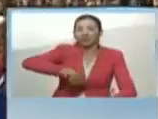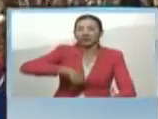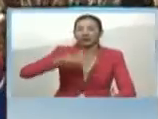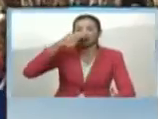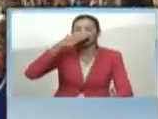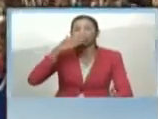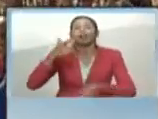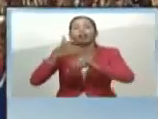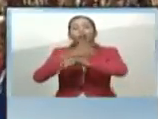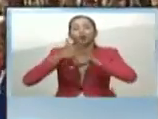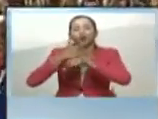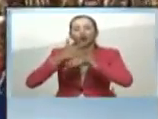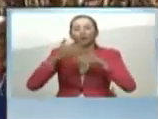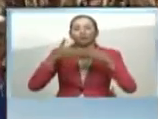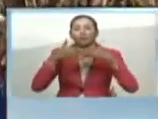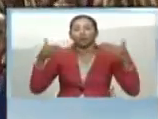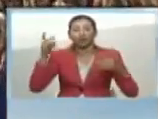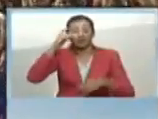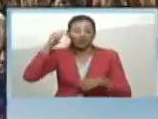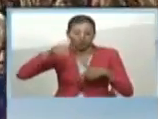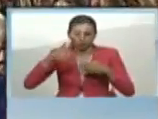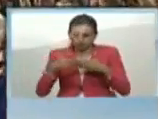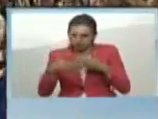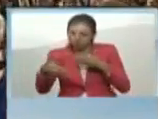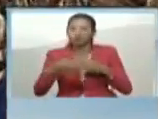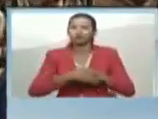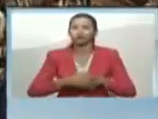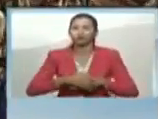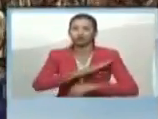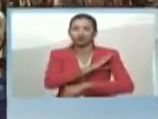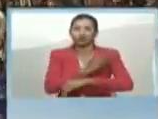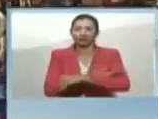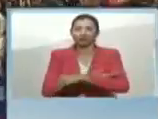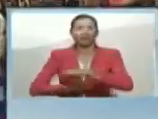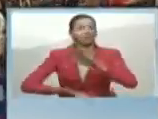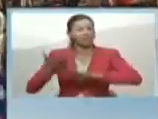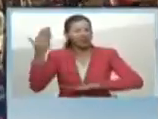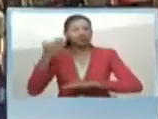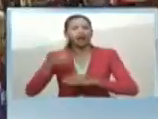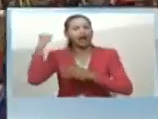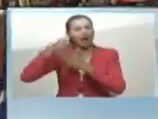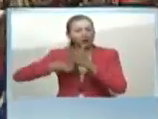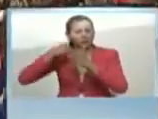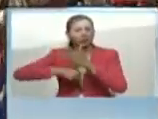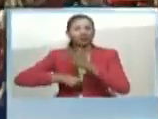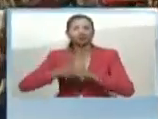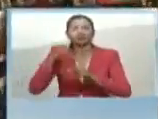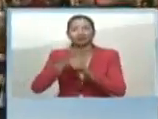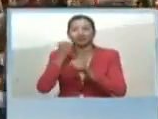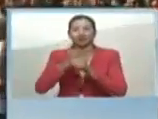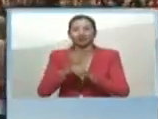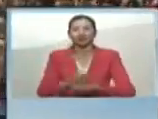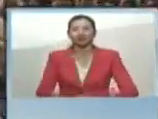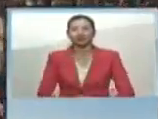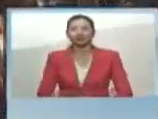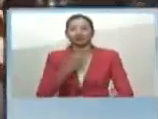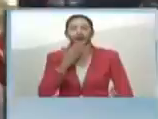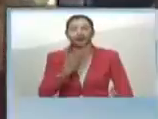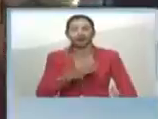de Gobierno Popular desde el día de hoy. Suerte. Vayan por los caminos a luchar y a trabajar.